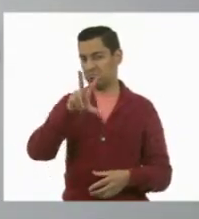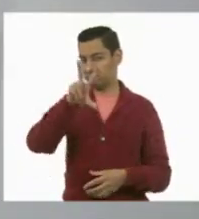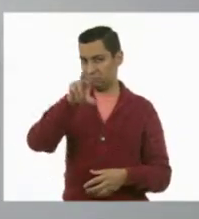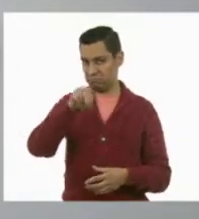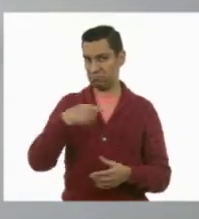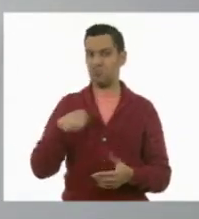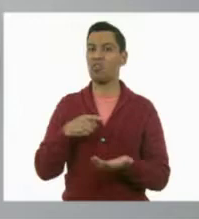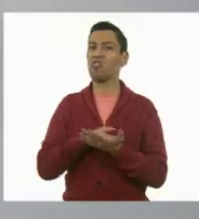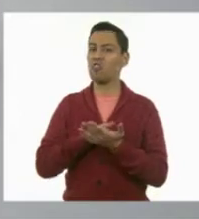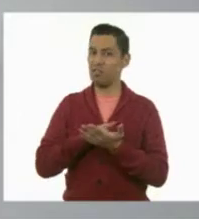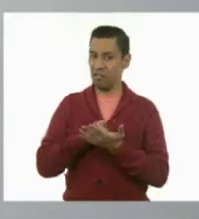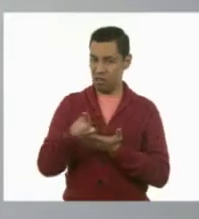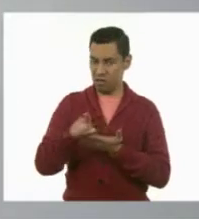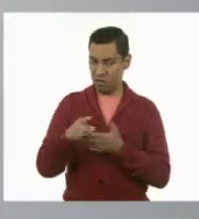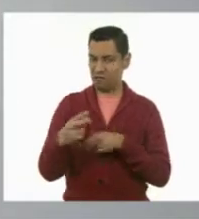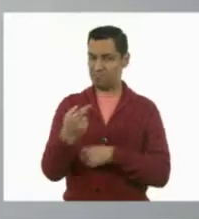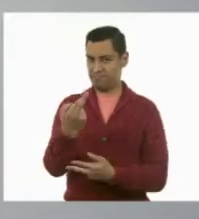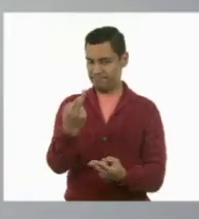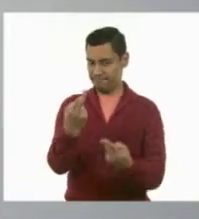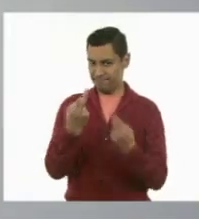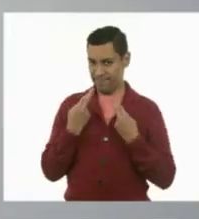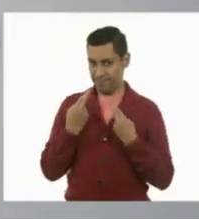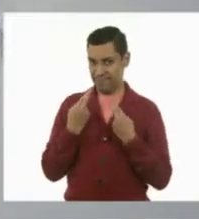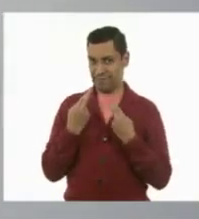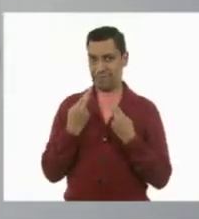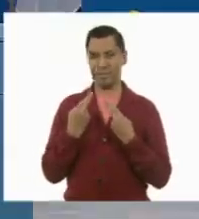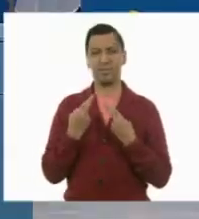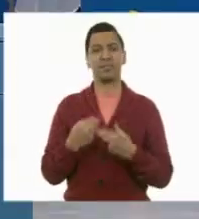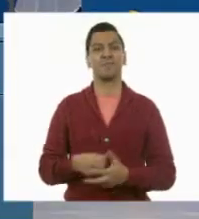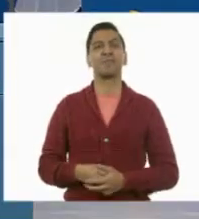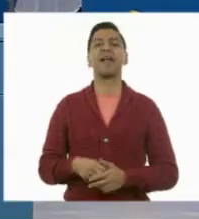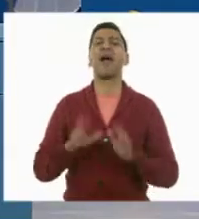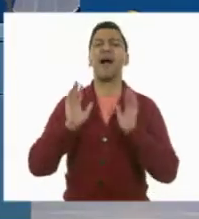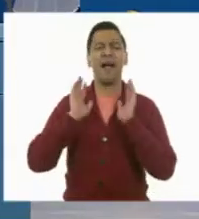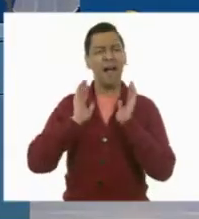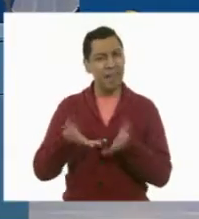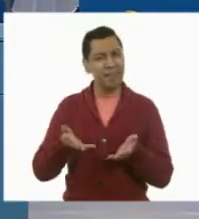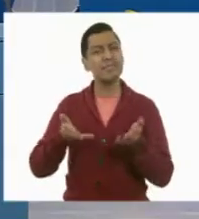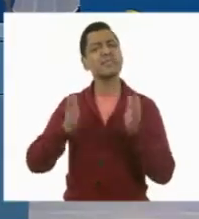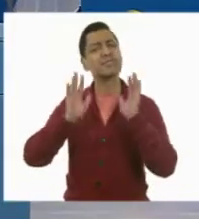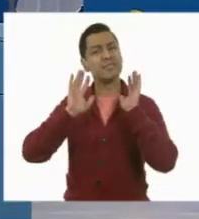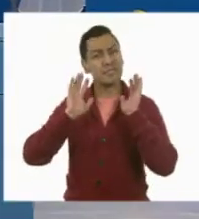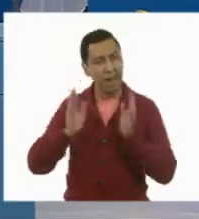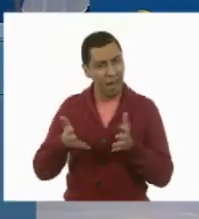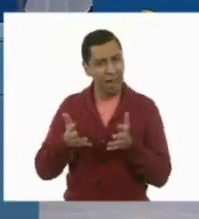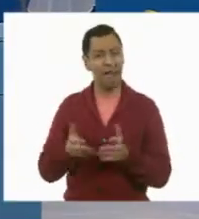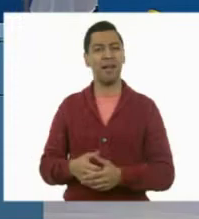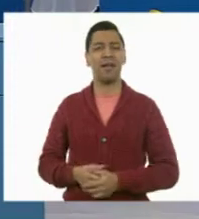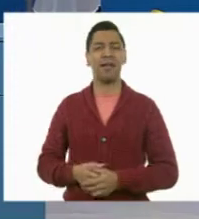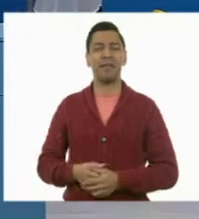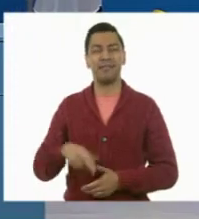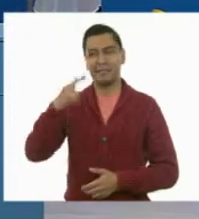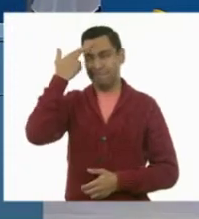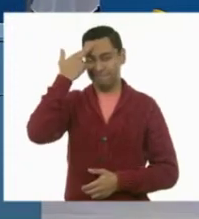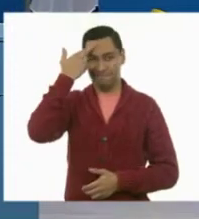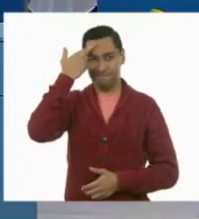integridad física. Oh, esa ya la habíamos sacado. ¡Ya salió! ¡Ya, ya, ya salió! Ah, ya no me